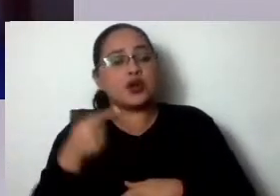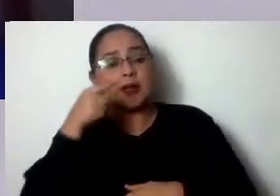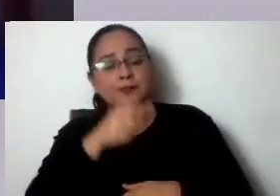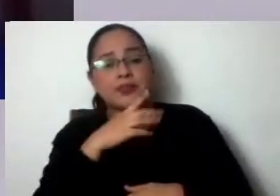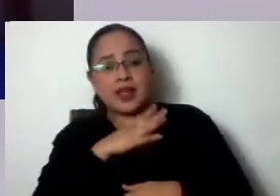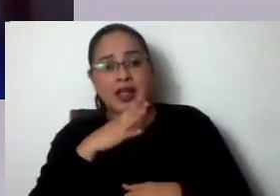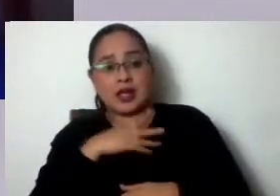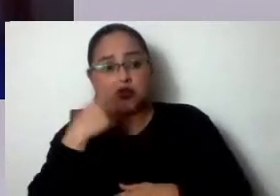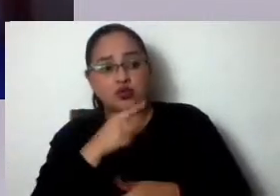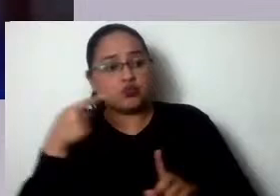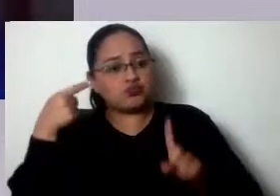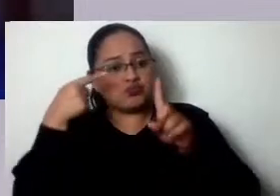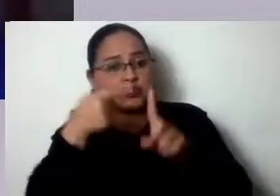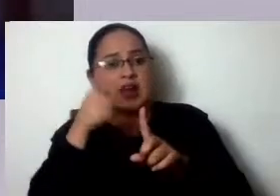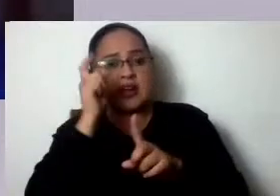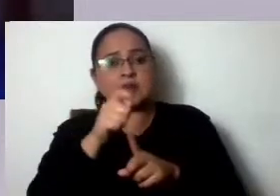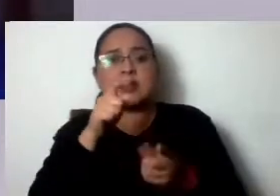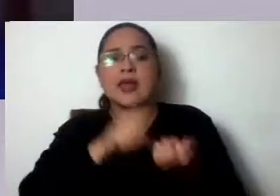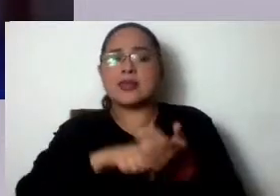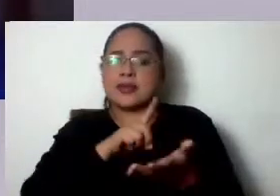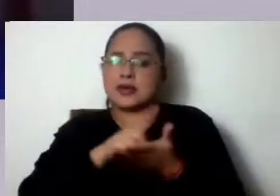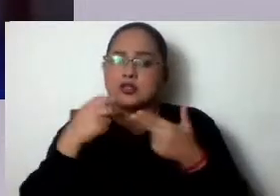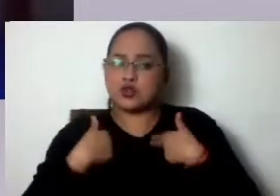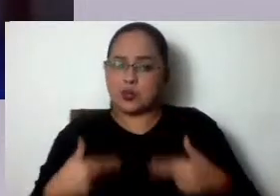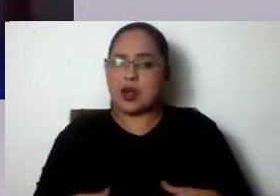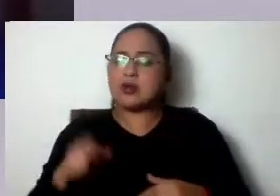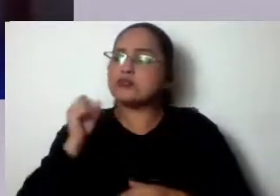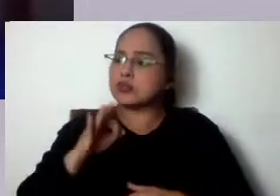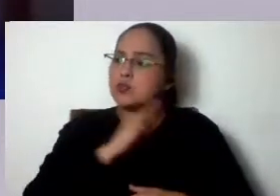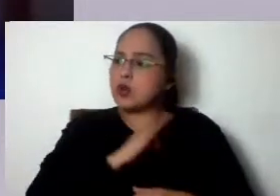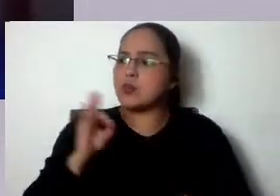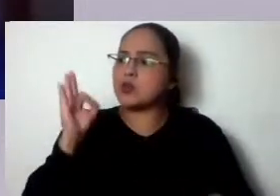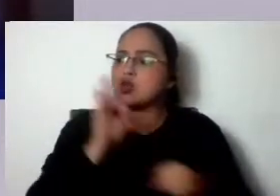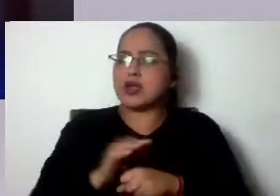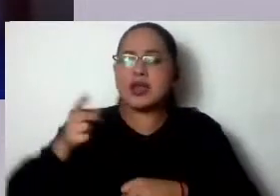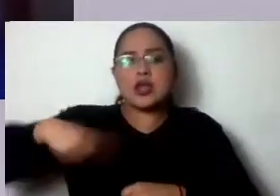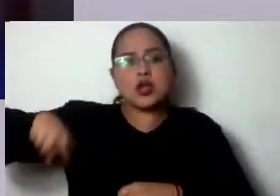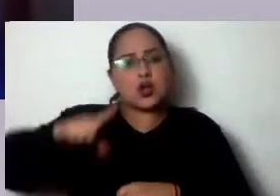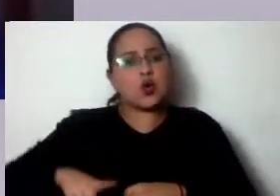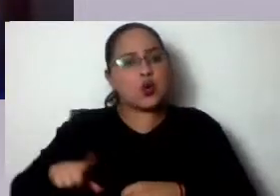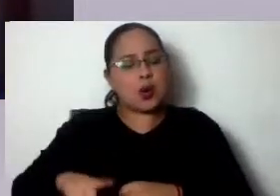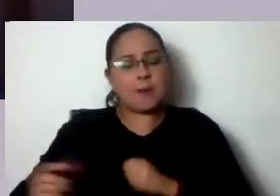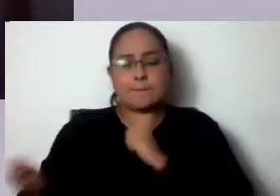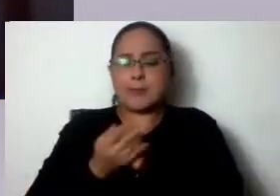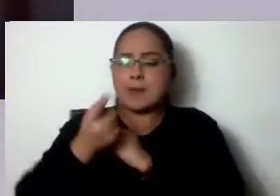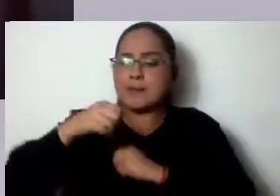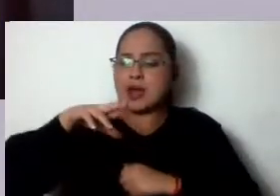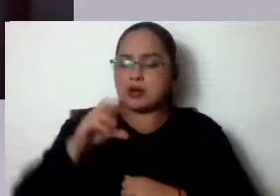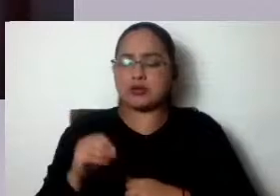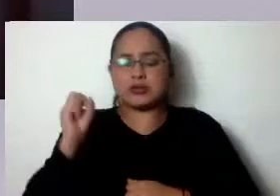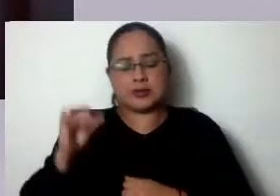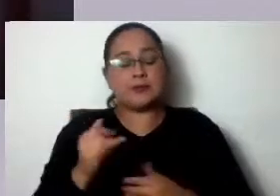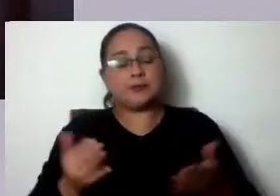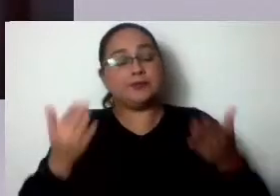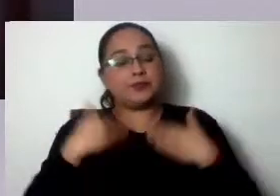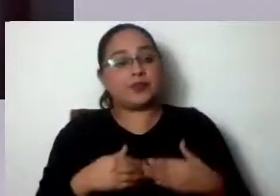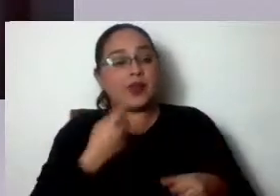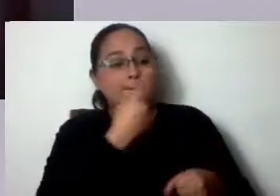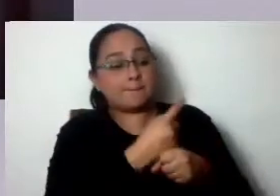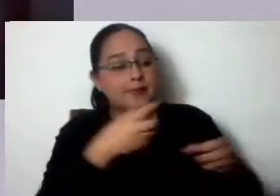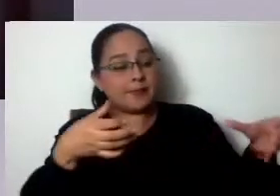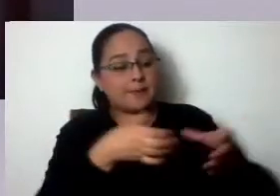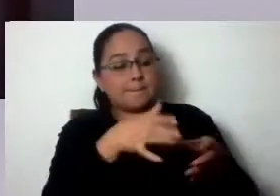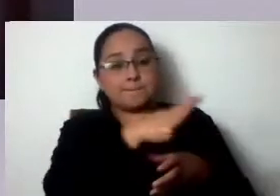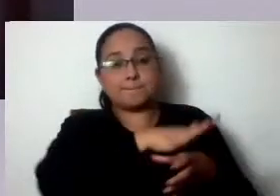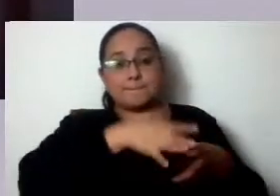defensa de su objeto social es un derecho humano susceptible de tutela judicial en amparo y por otra parte la primera